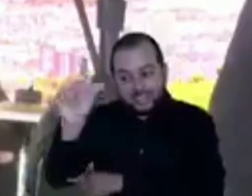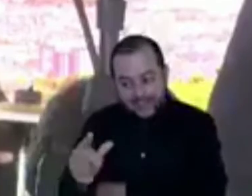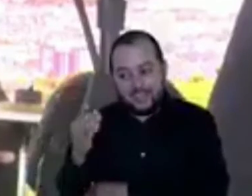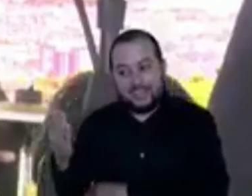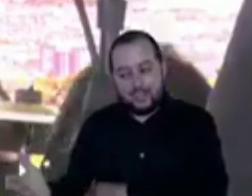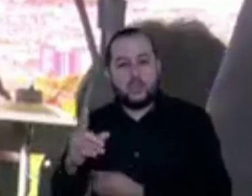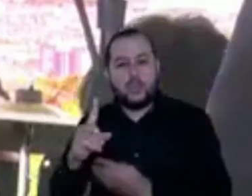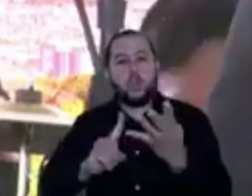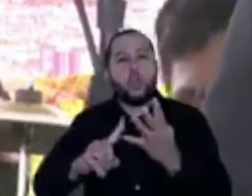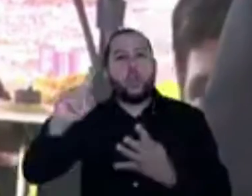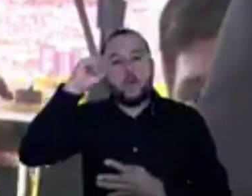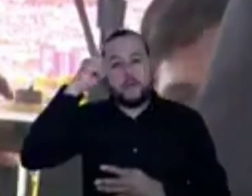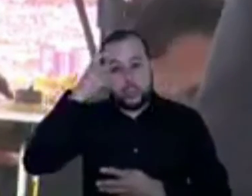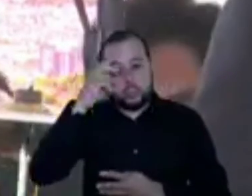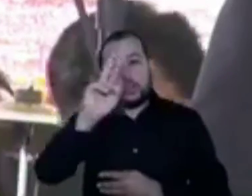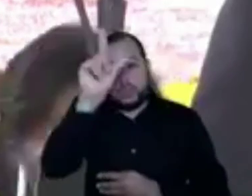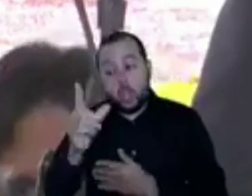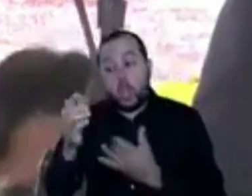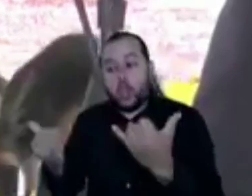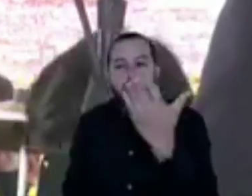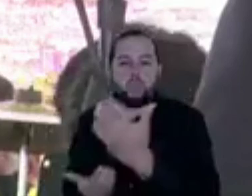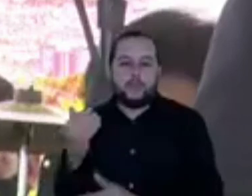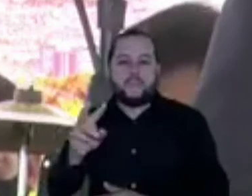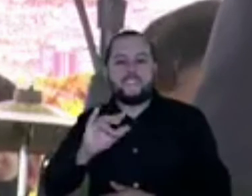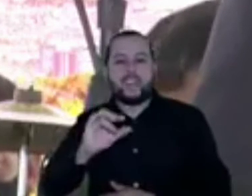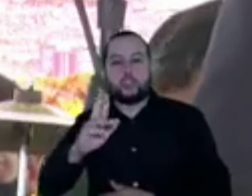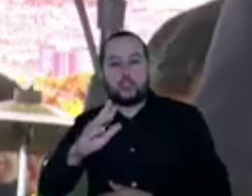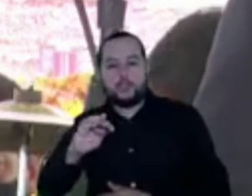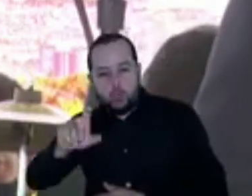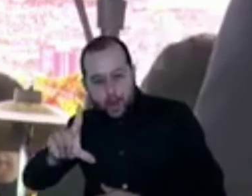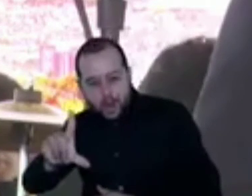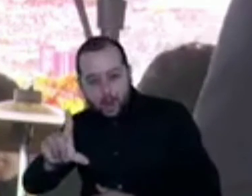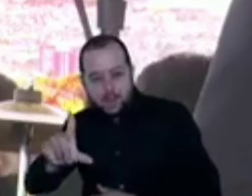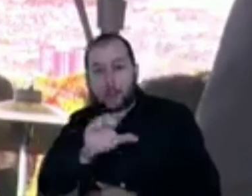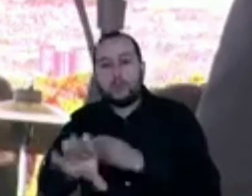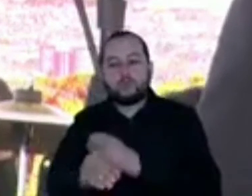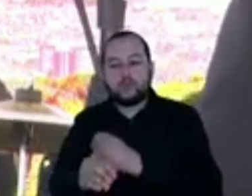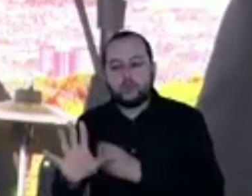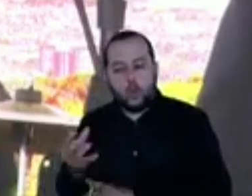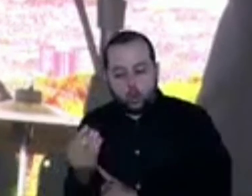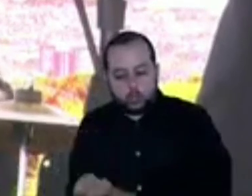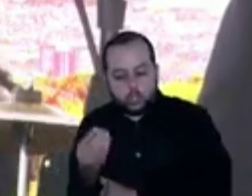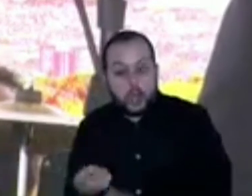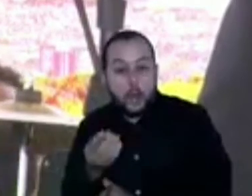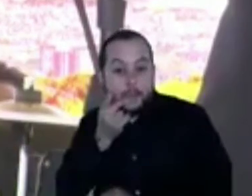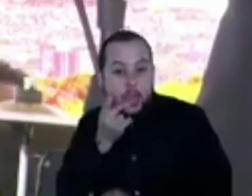la gobernación de Risaralda con el doctor Víctor Manuel Tamayo, al Consejo de Pereira por su voto de confianza.